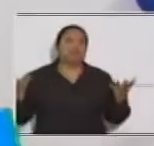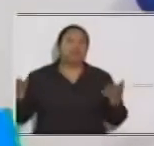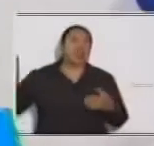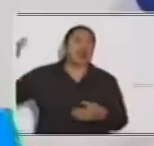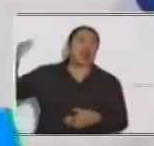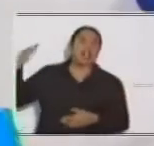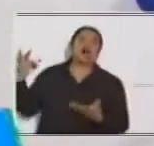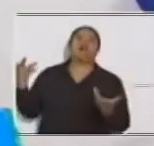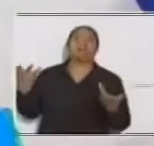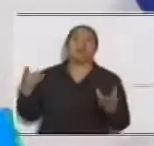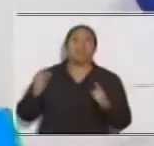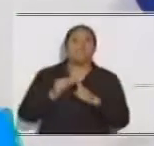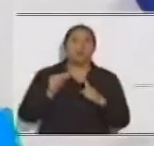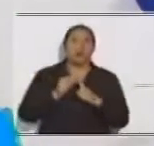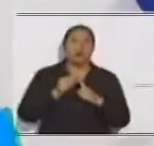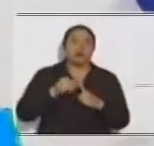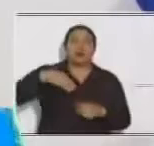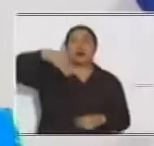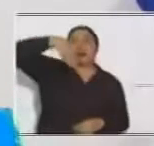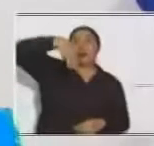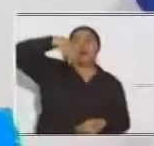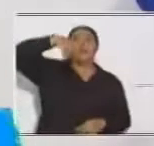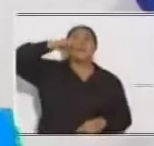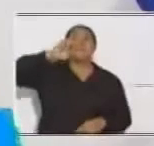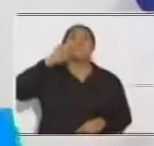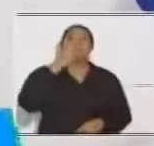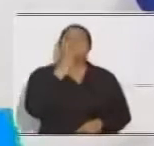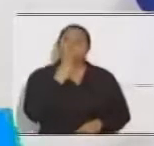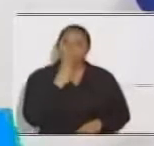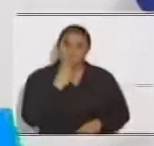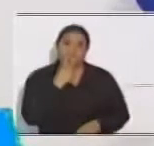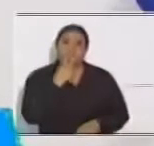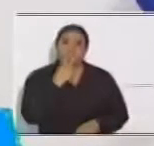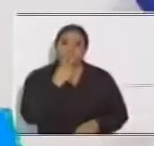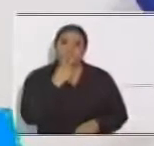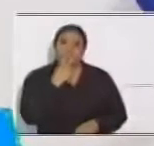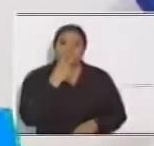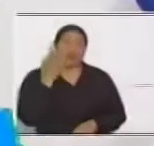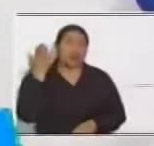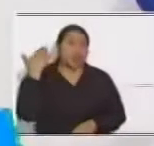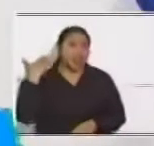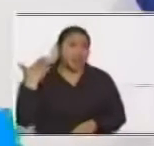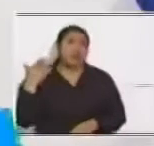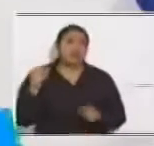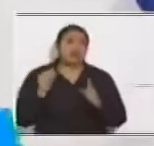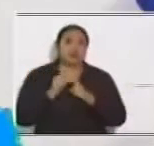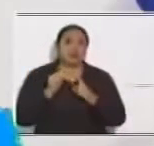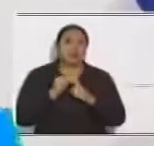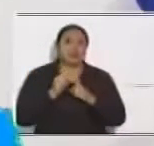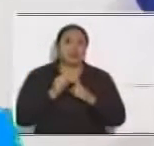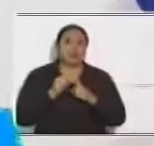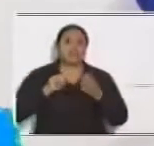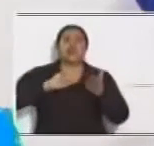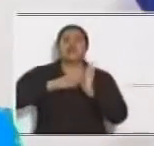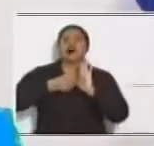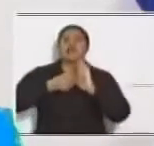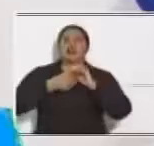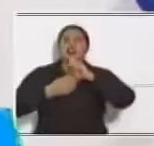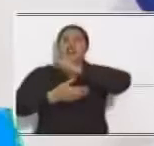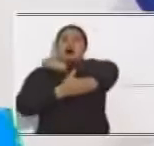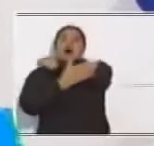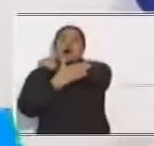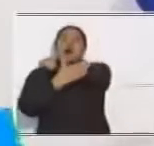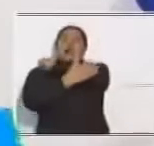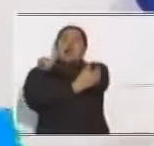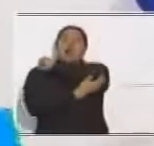ellos la medían en mej, M-E-H, y significa codo, y era el